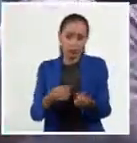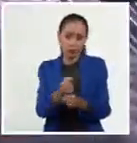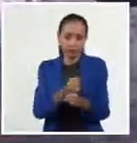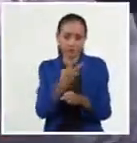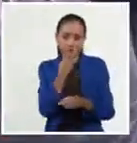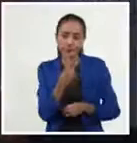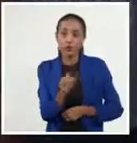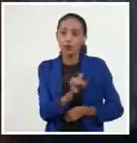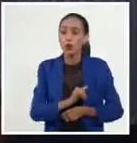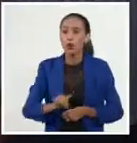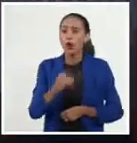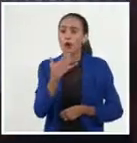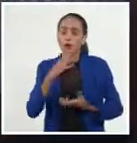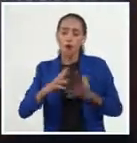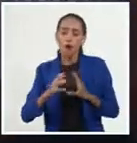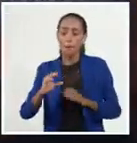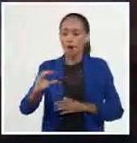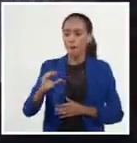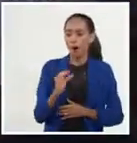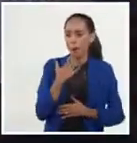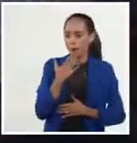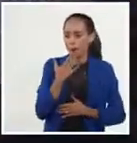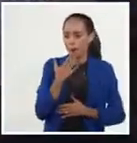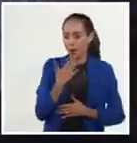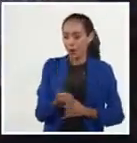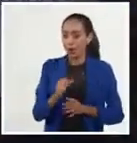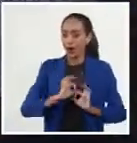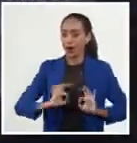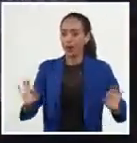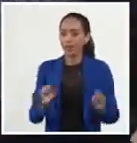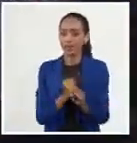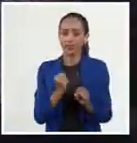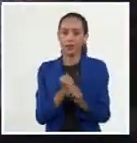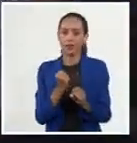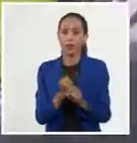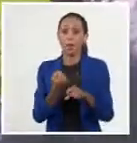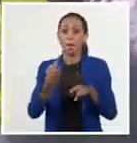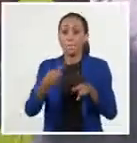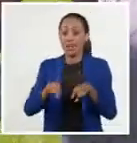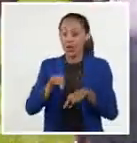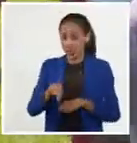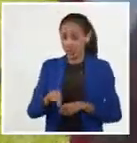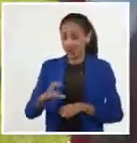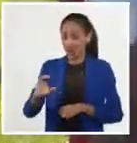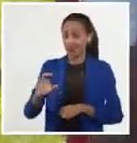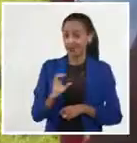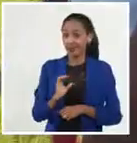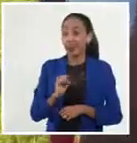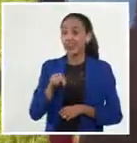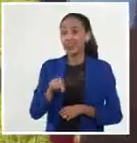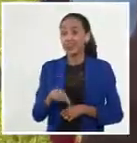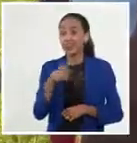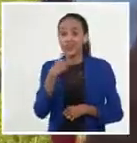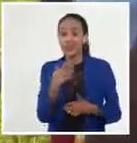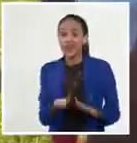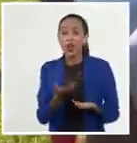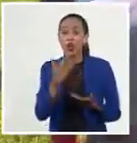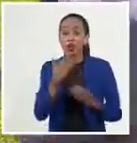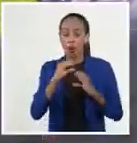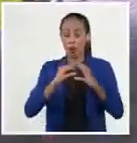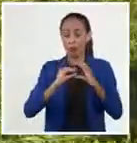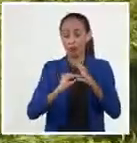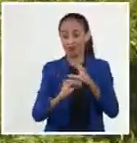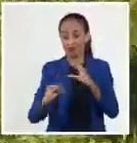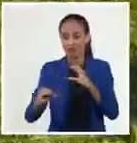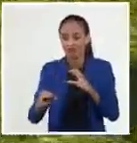pago encaminado a buscar mayor eficiencia. Sin embargo, ese último propósito está reñido con la disposición de distribuir utilidades a